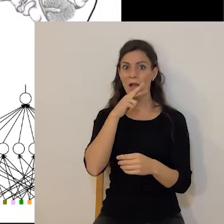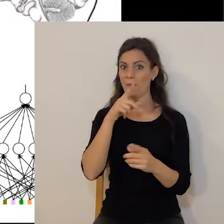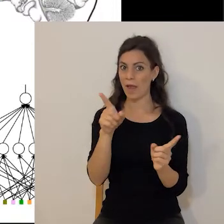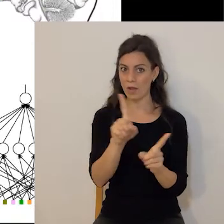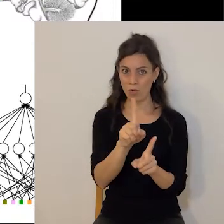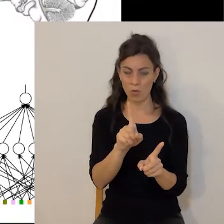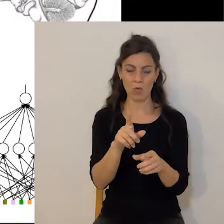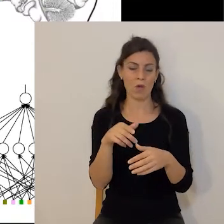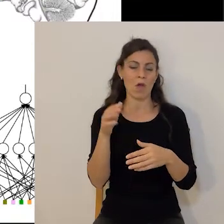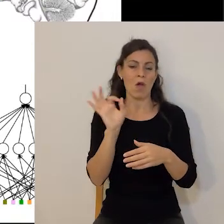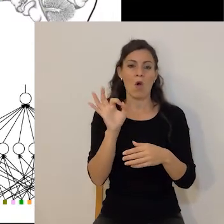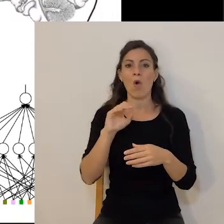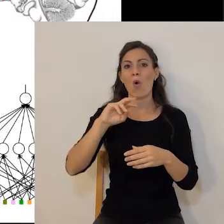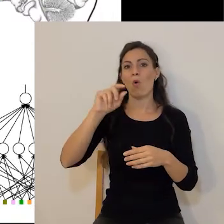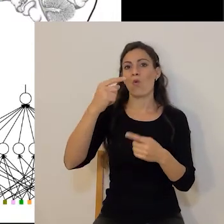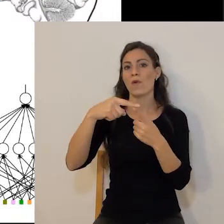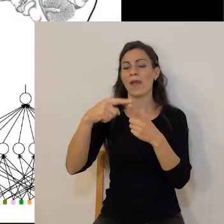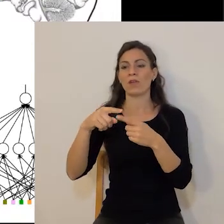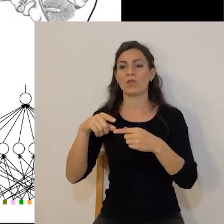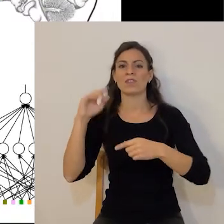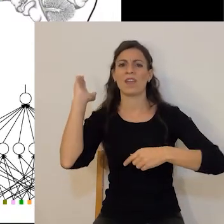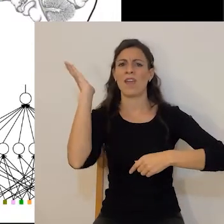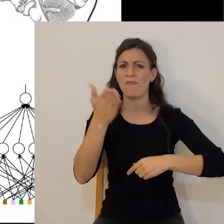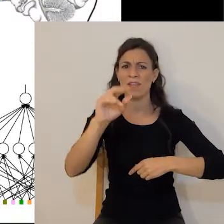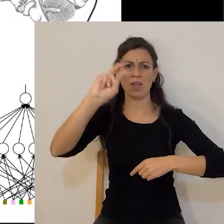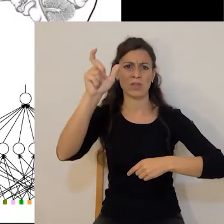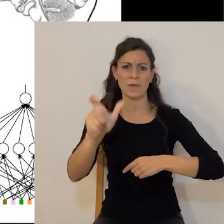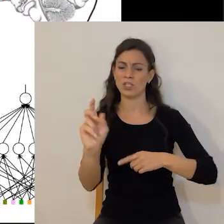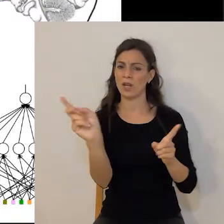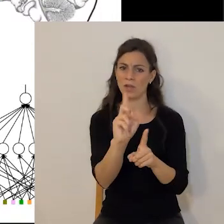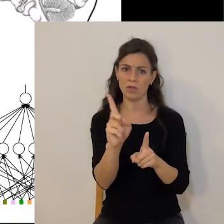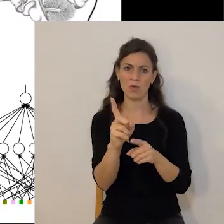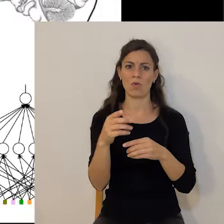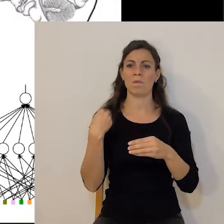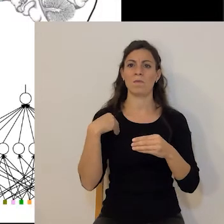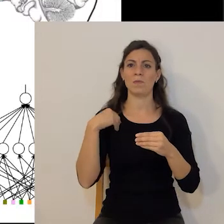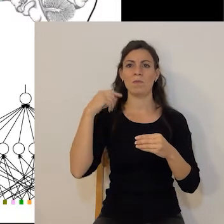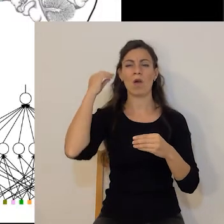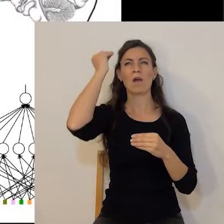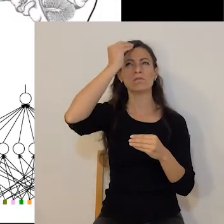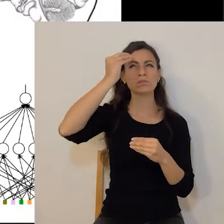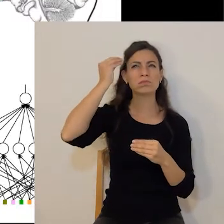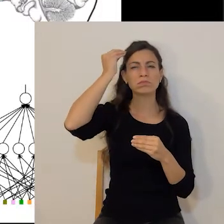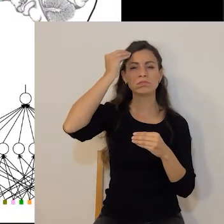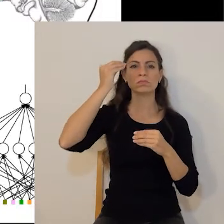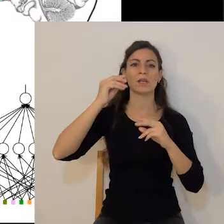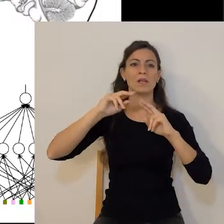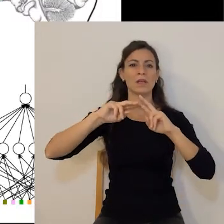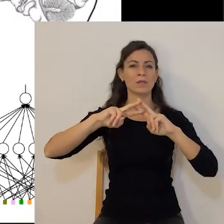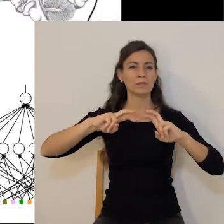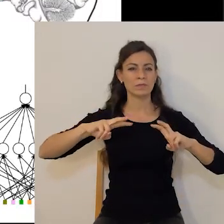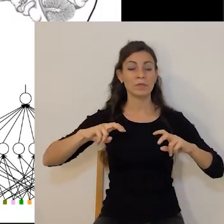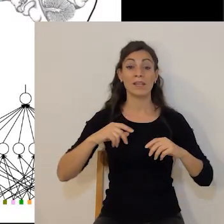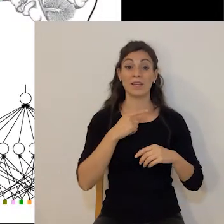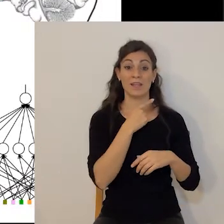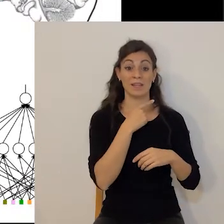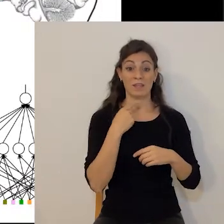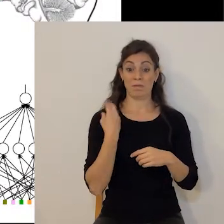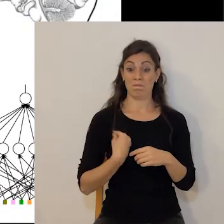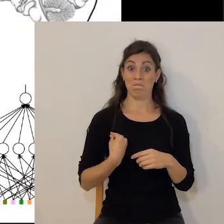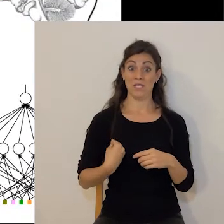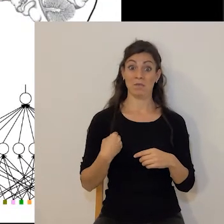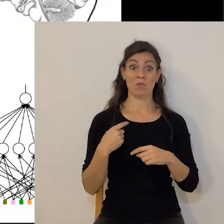una cosa que hiera a los demás, tener análisis, tener flexibilidad. Todo eso que hacemos en cada actividad